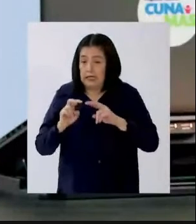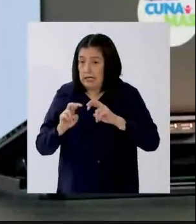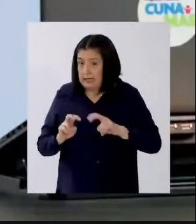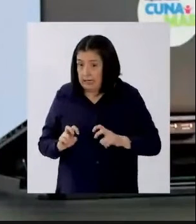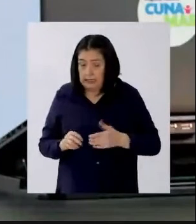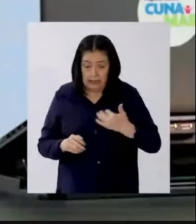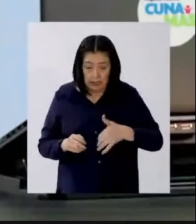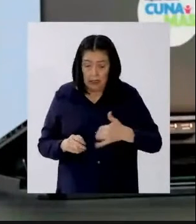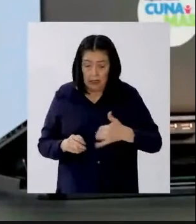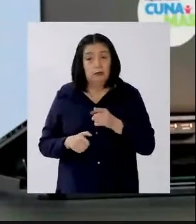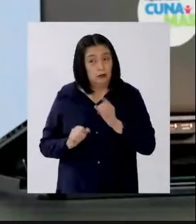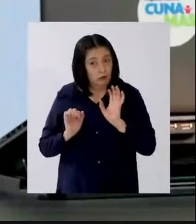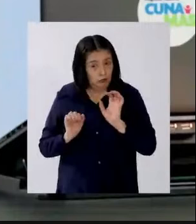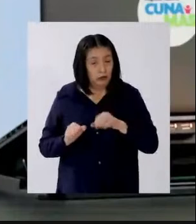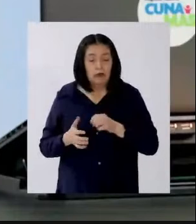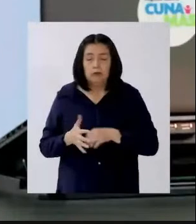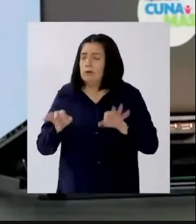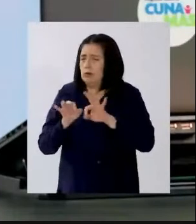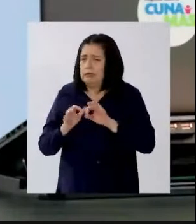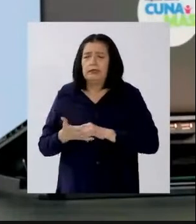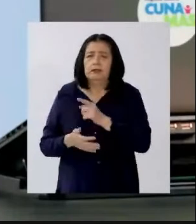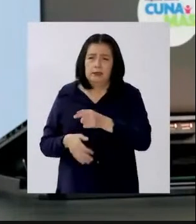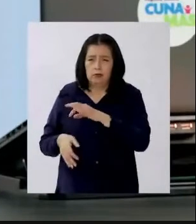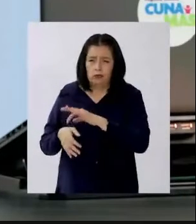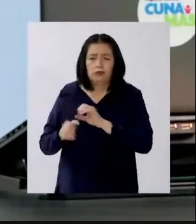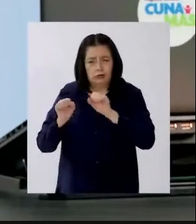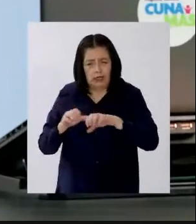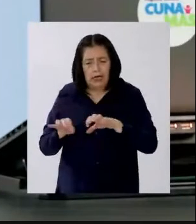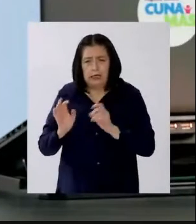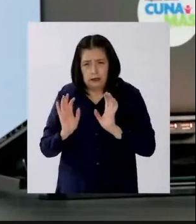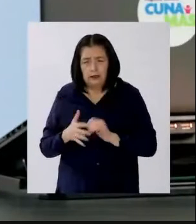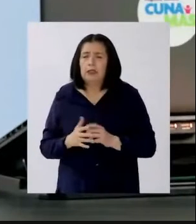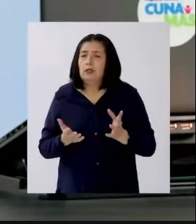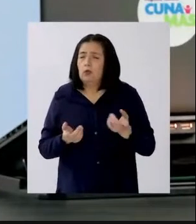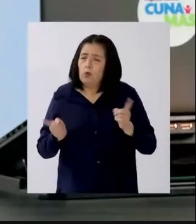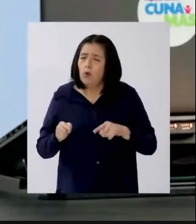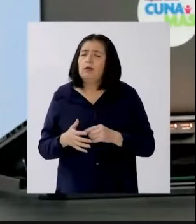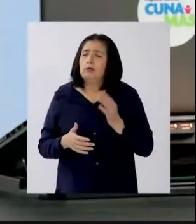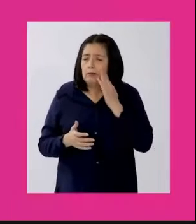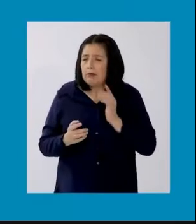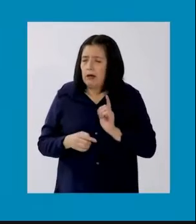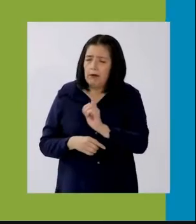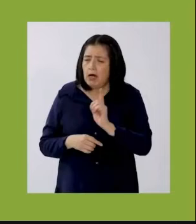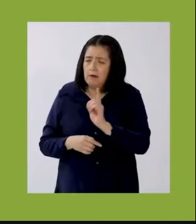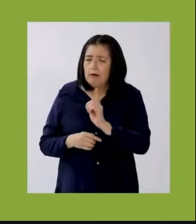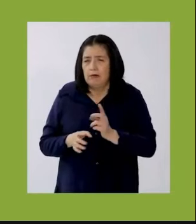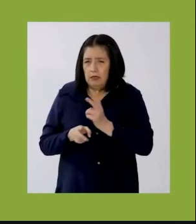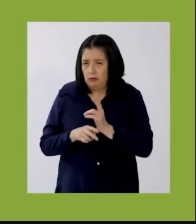orina es uno de los chequeos que el personal de salud realiza durante los controles prenatales.